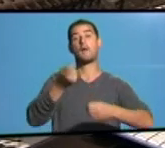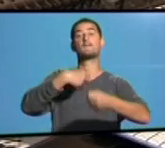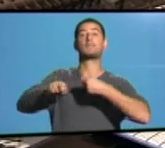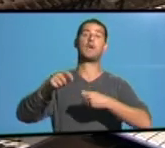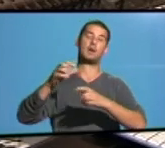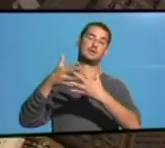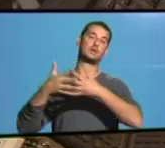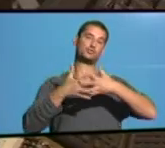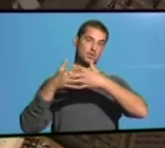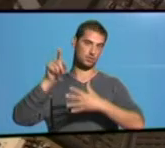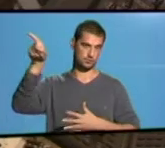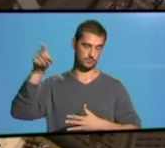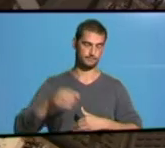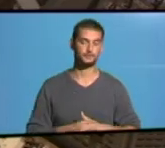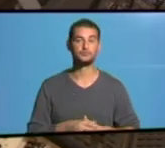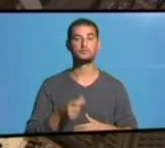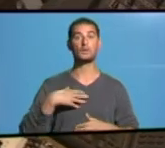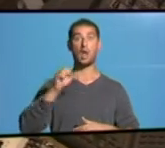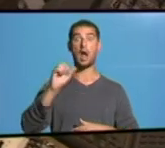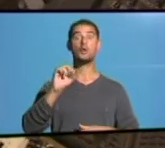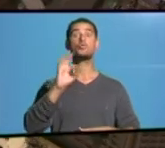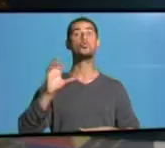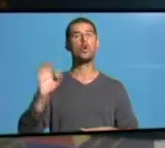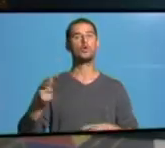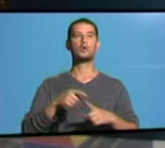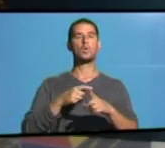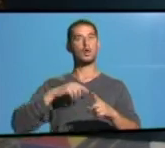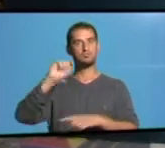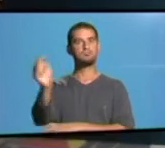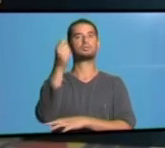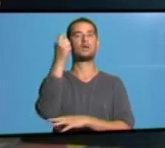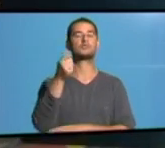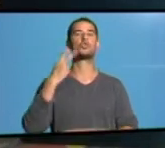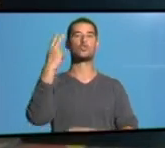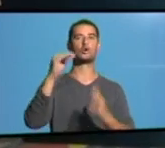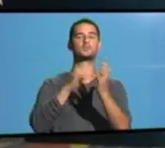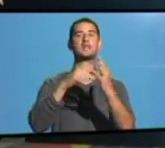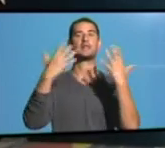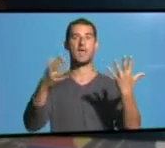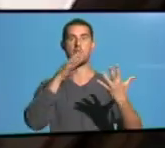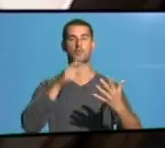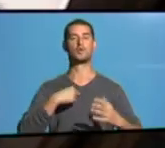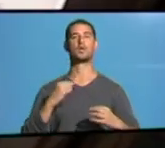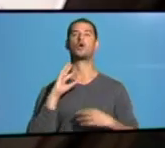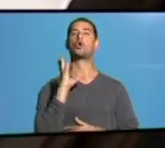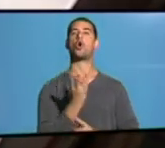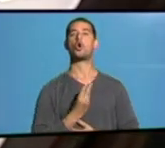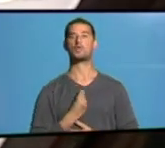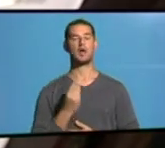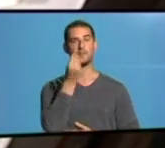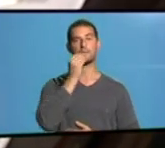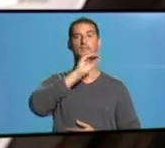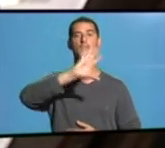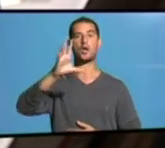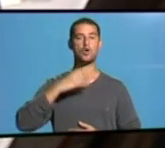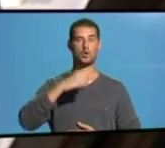hacia Estados Unidos. Arturo Vaquero acadou un dos seus principais éxitos no 2010 coa nominación ao Goya a mellor canción original da